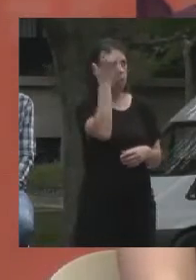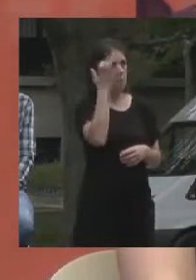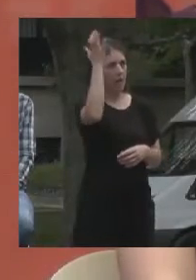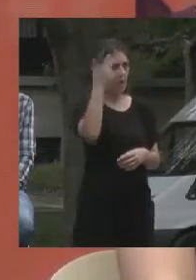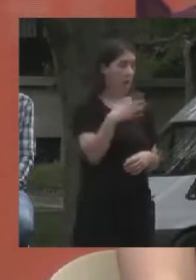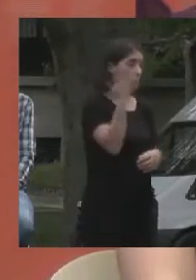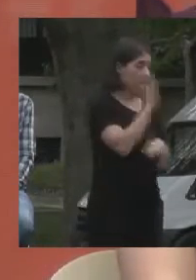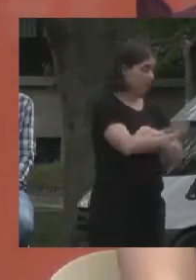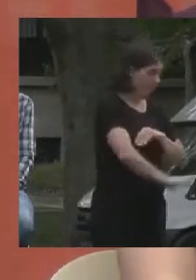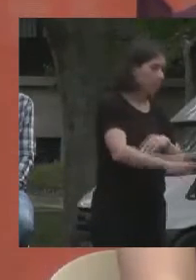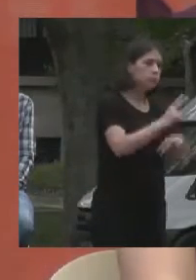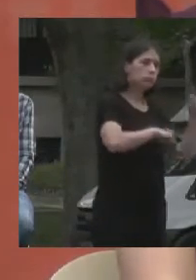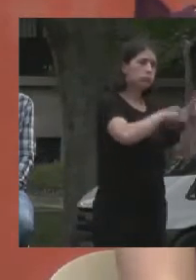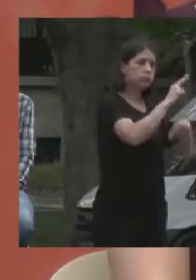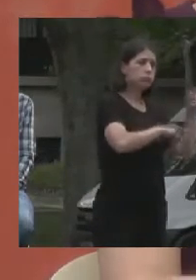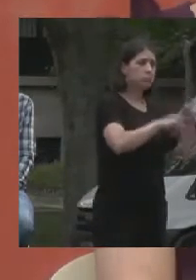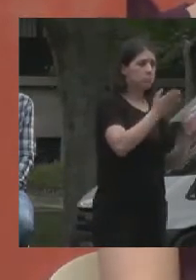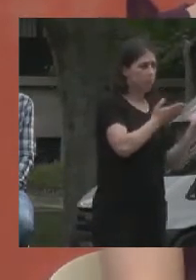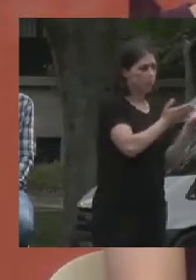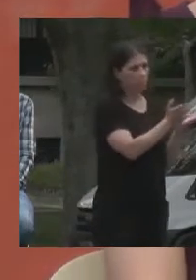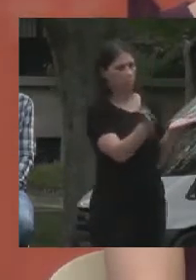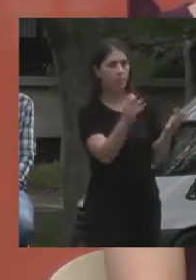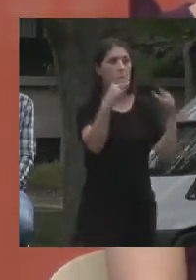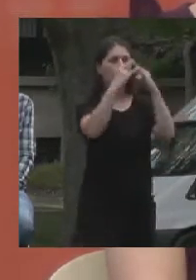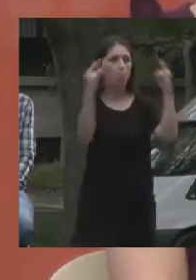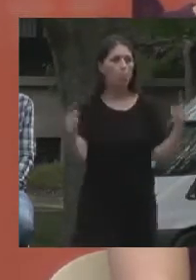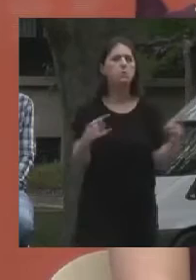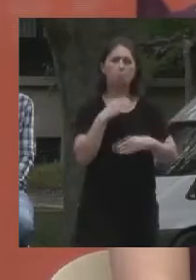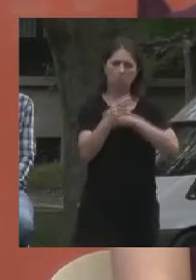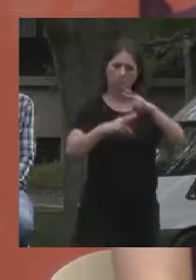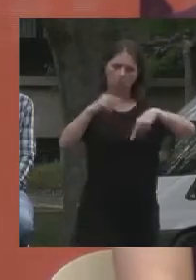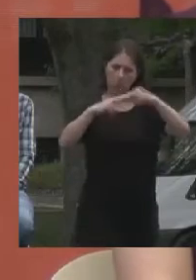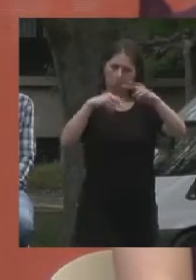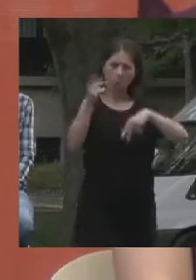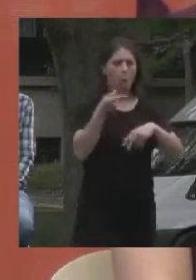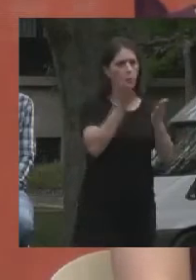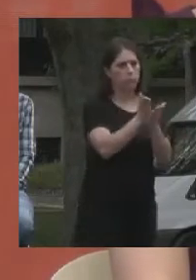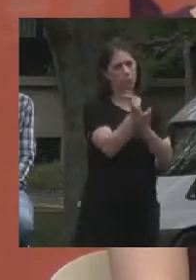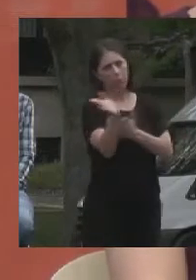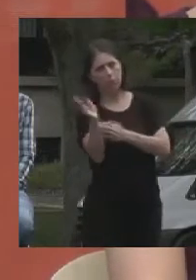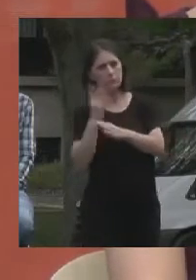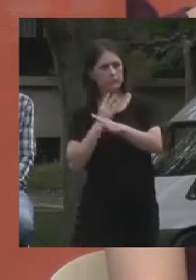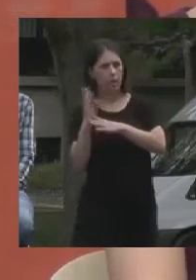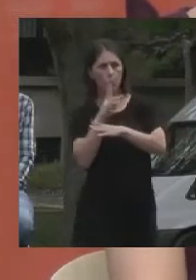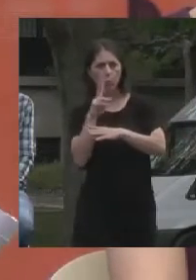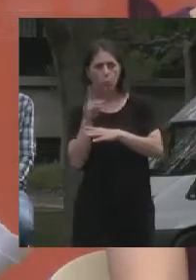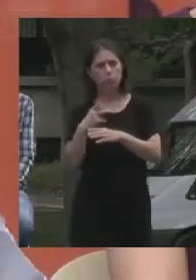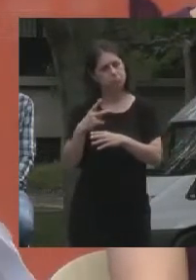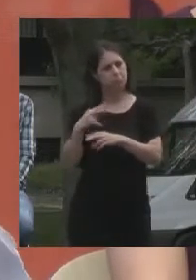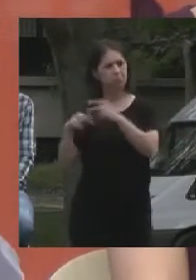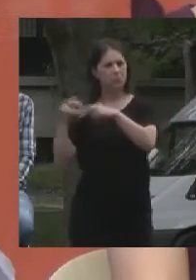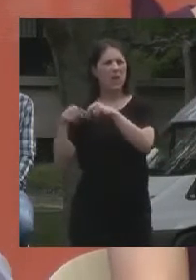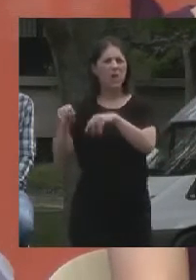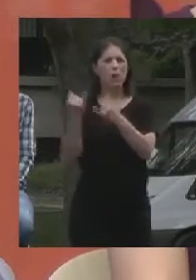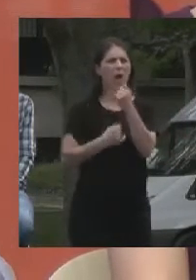escola infantil decides que vas facer unha ponte ou decides que vas facer un xardín, non porque teña máis que